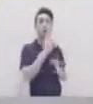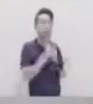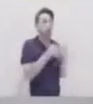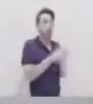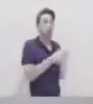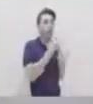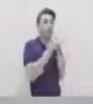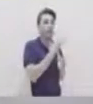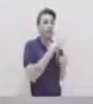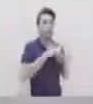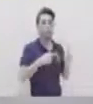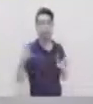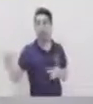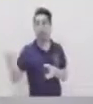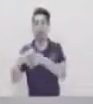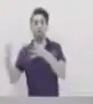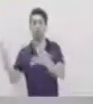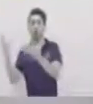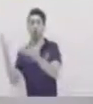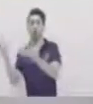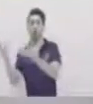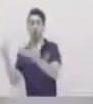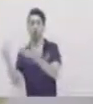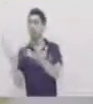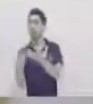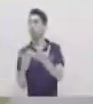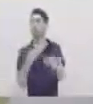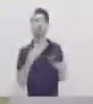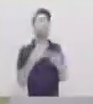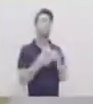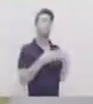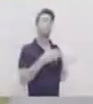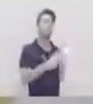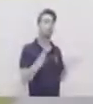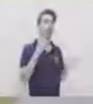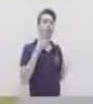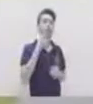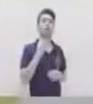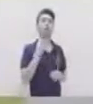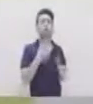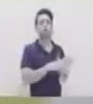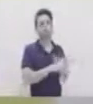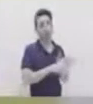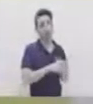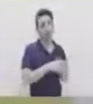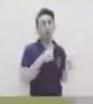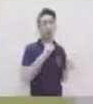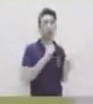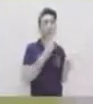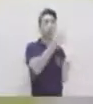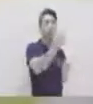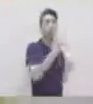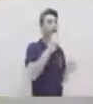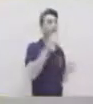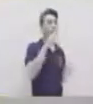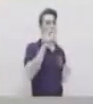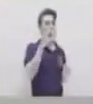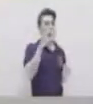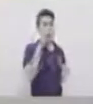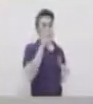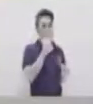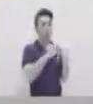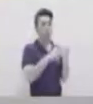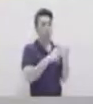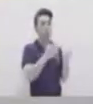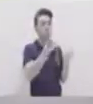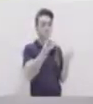comité de 3 personas de un grupo de 8. Entonces veamos, ¿por qué no importa el orden? Porque, por ejemplo, yo puedo llamar primero a Carlos,